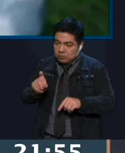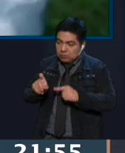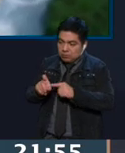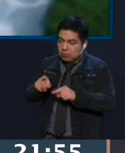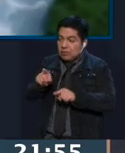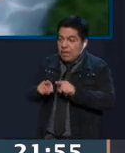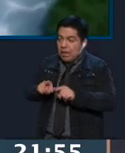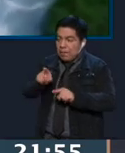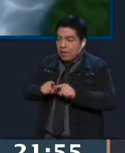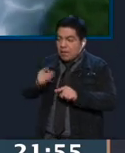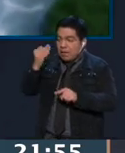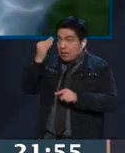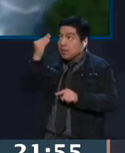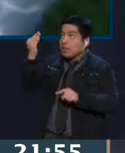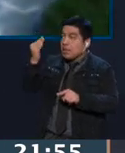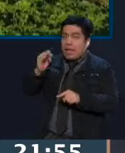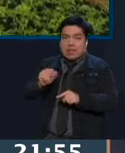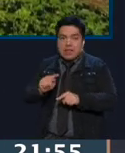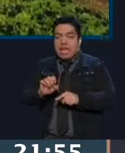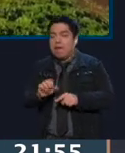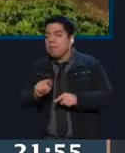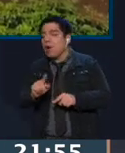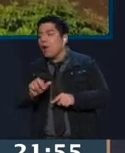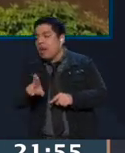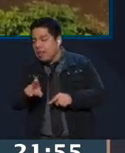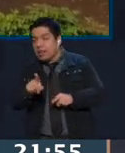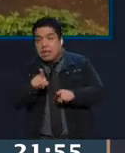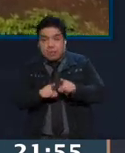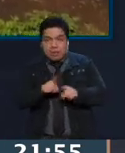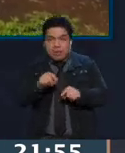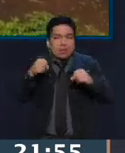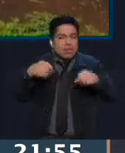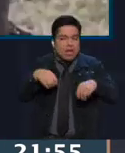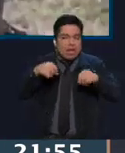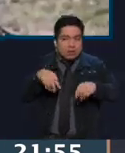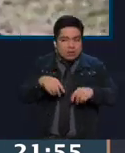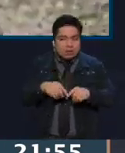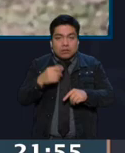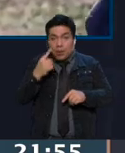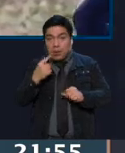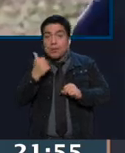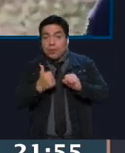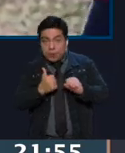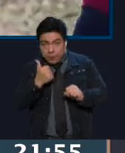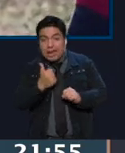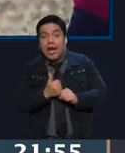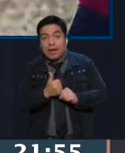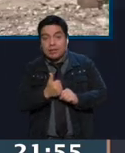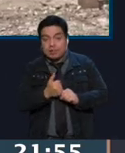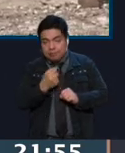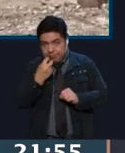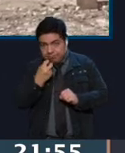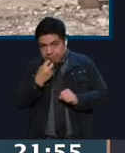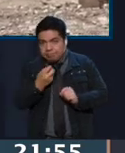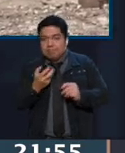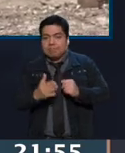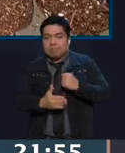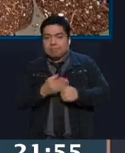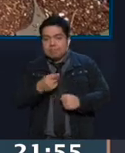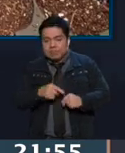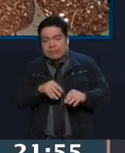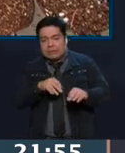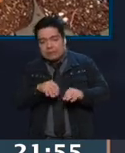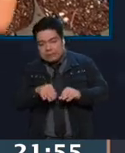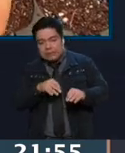del tiempo, por eso se llama temporal, que depende de la lluvia, etcétera, es de 1 año. Entonces las labores generalmente